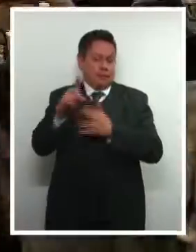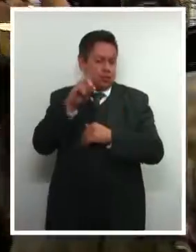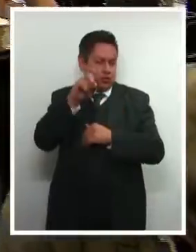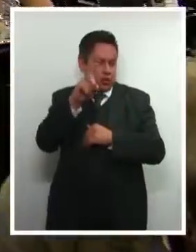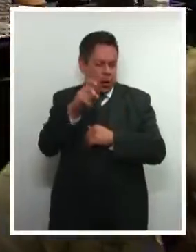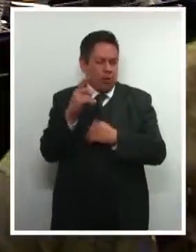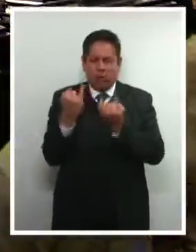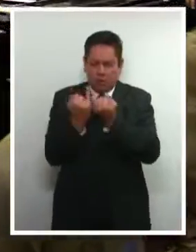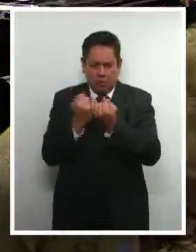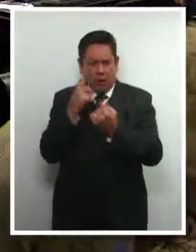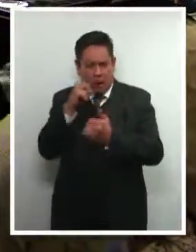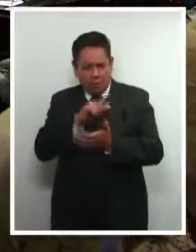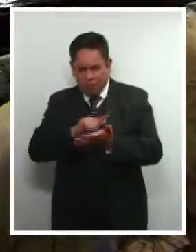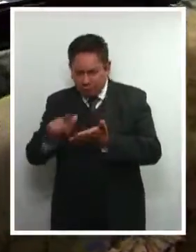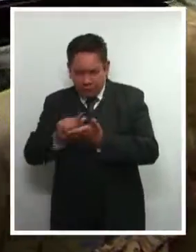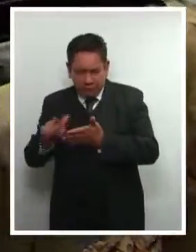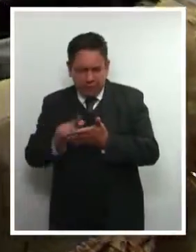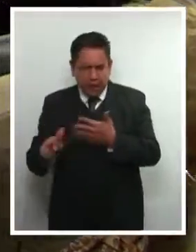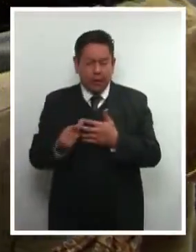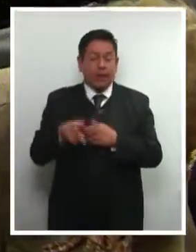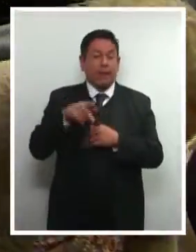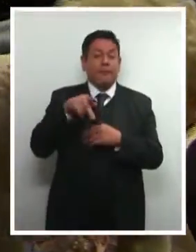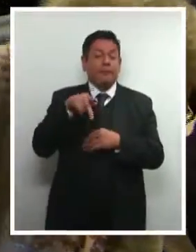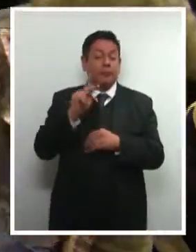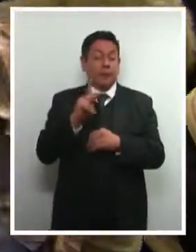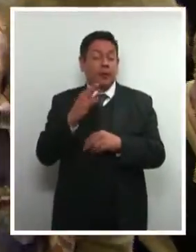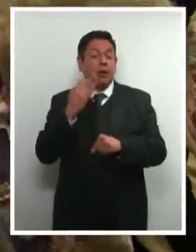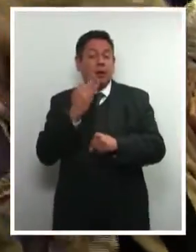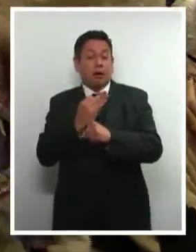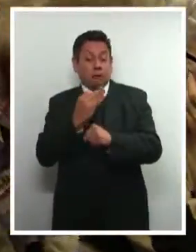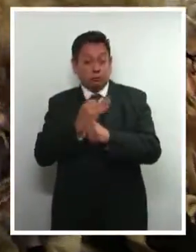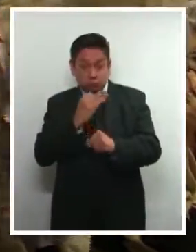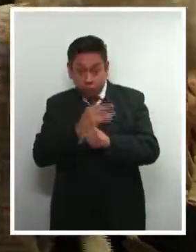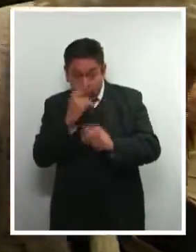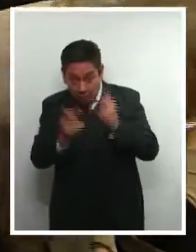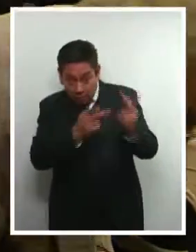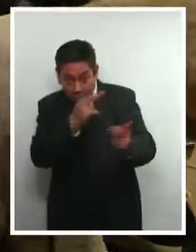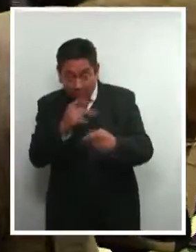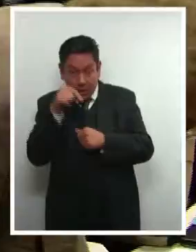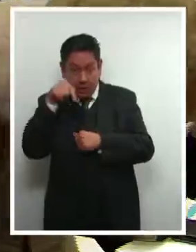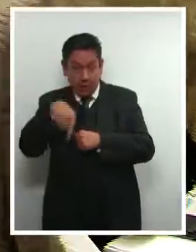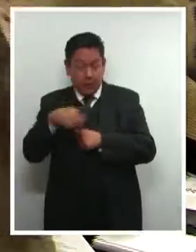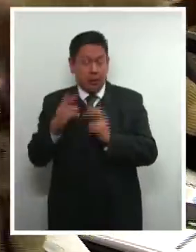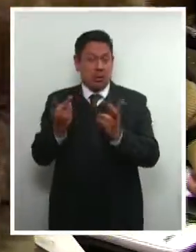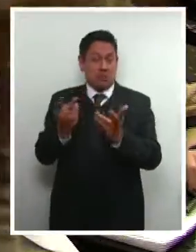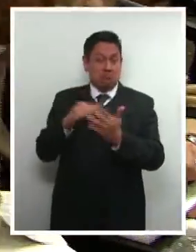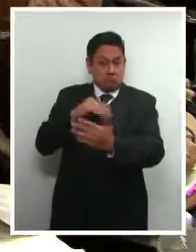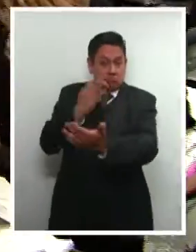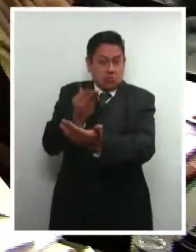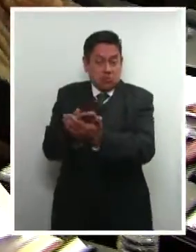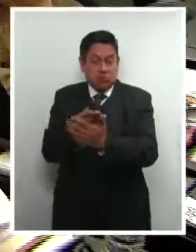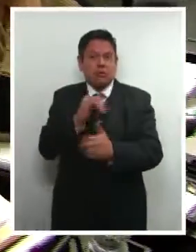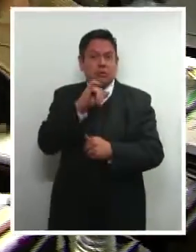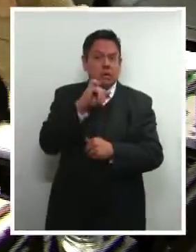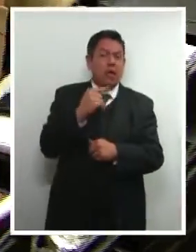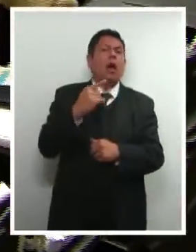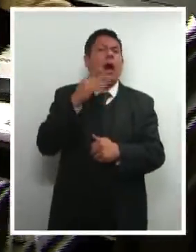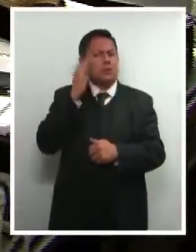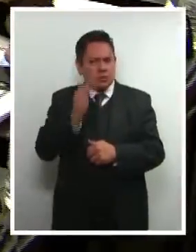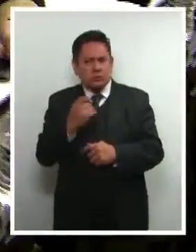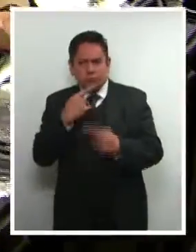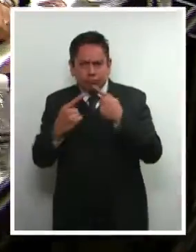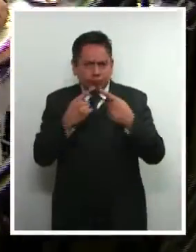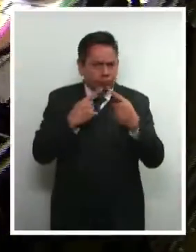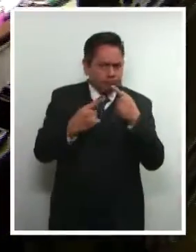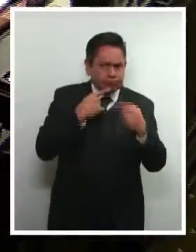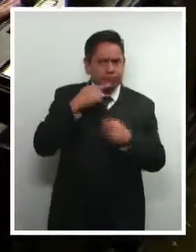saneamiento. Sin embargo, al momento de preguntar si esta propuesta de modificación se aceptaba para su discusión,